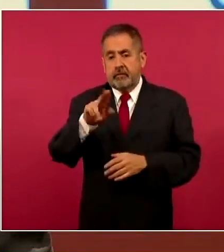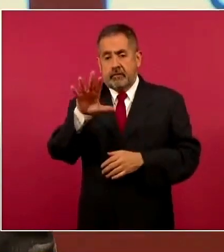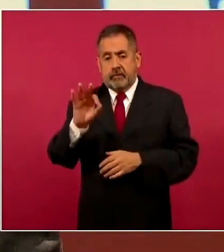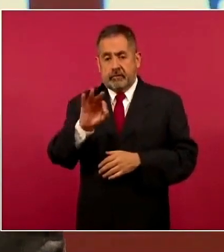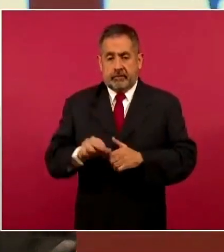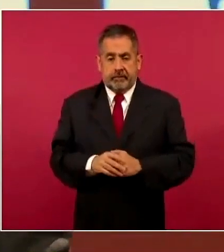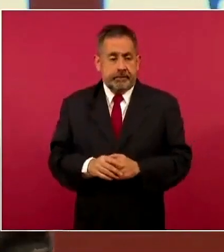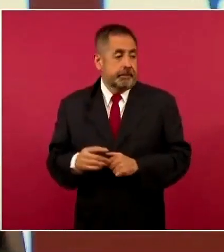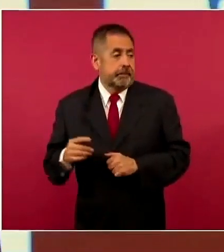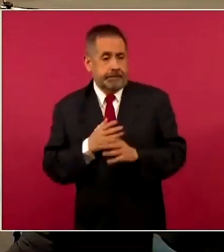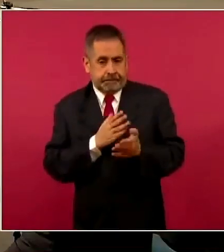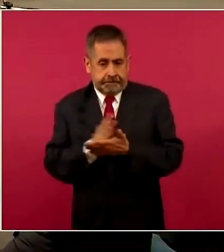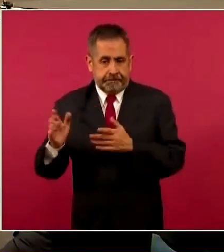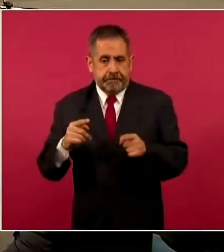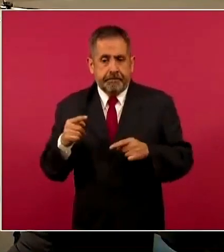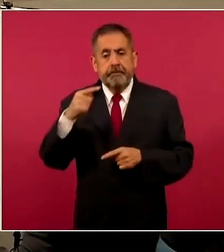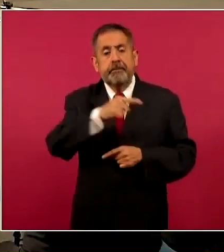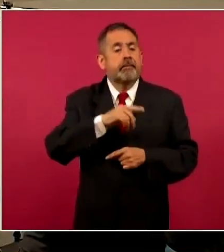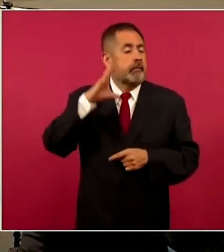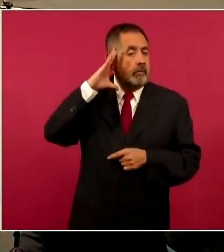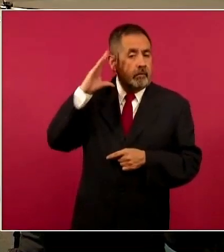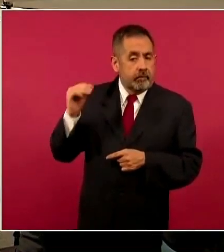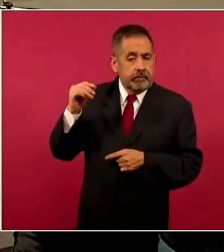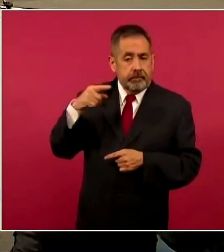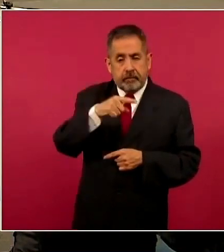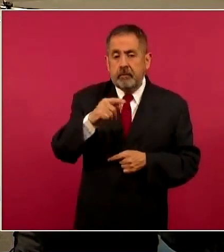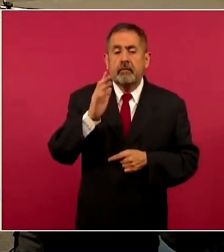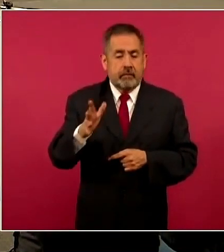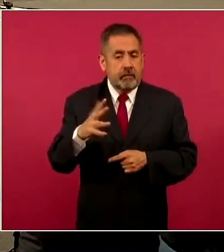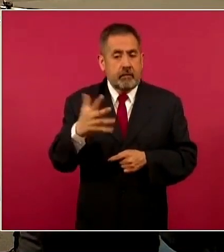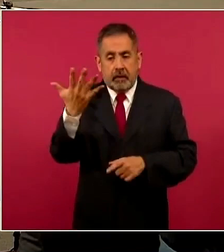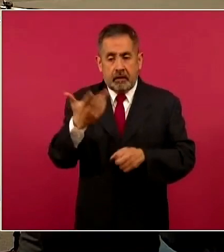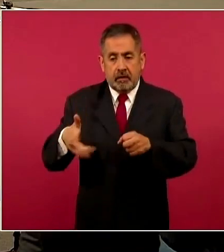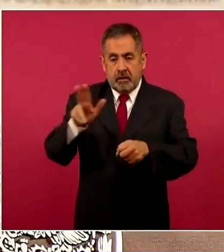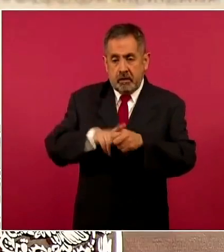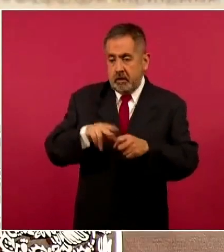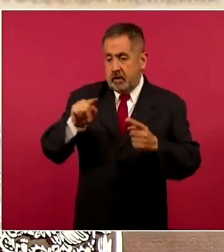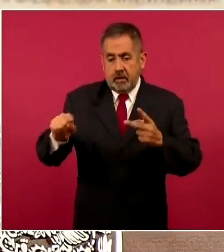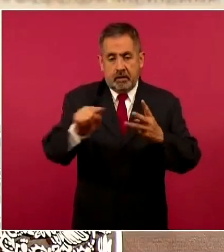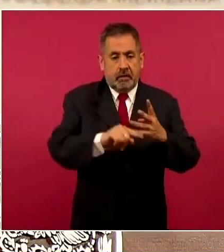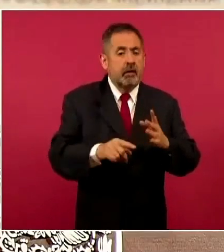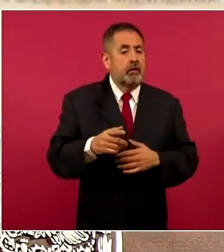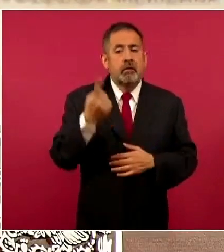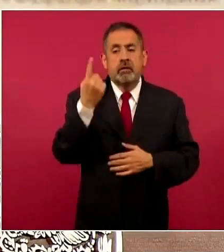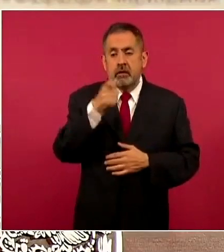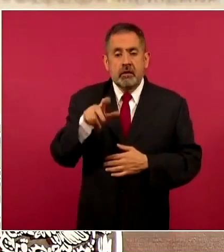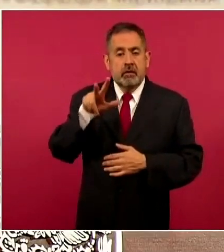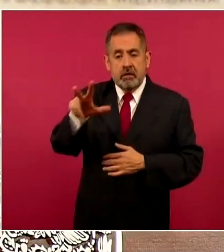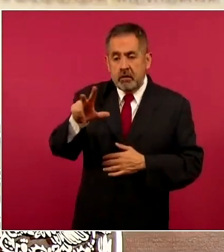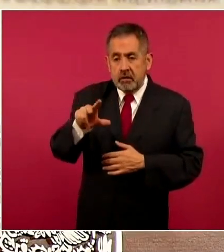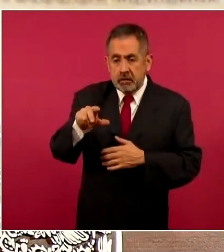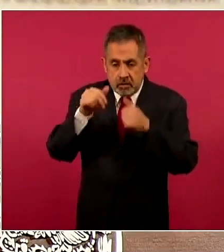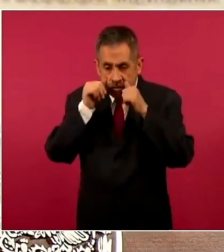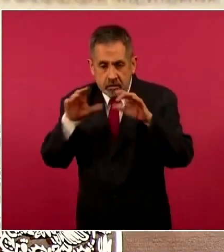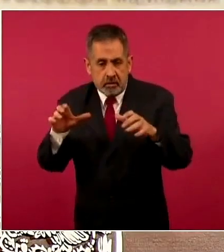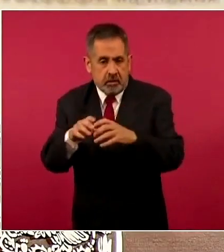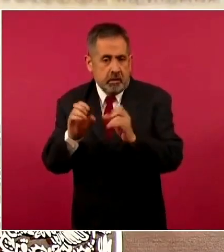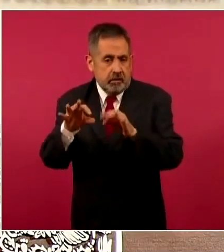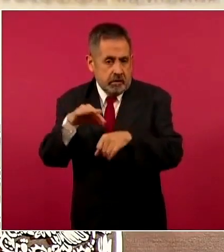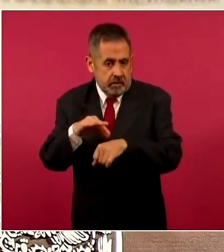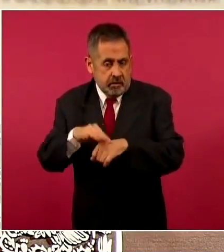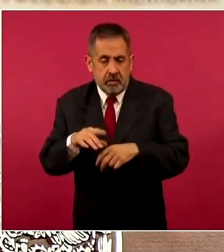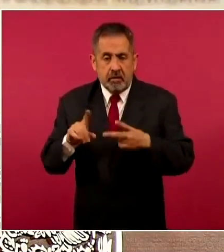Colima, que tenemos ya una operación de 5 hospitales, 118 centros de salud con 641